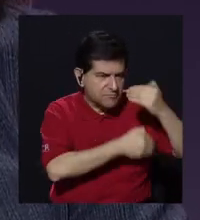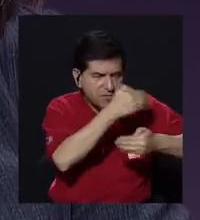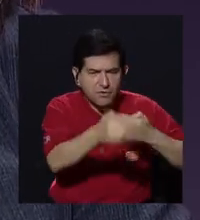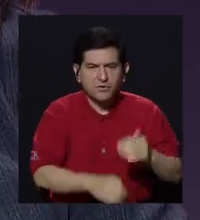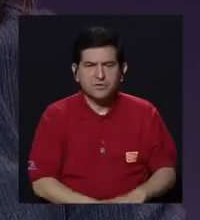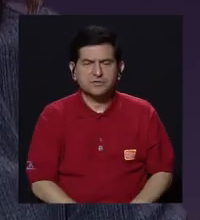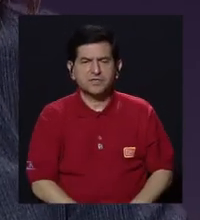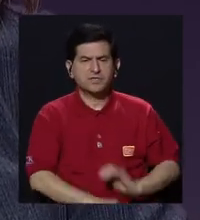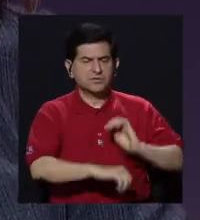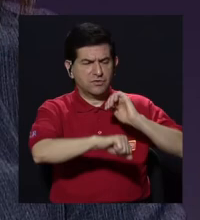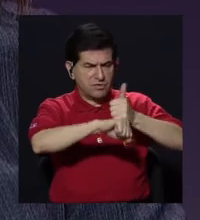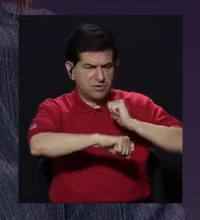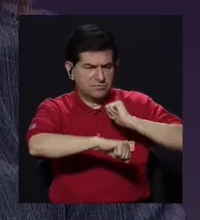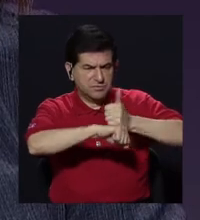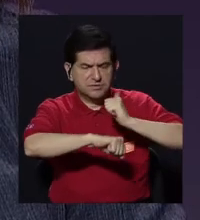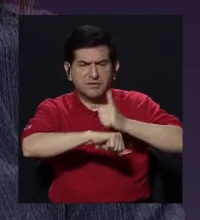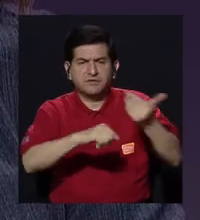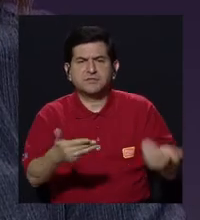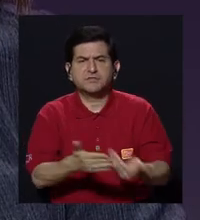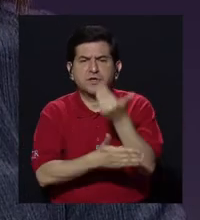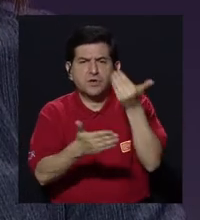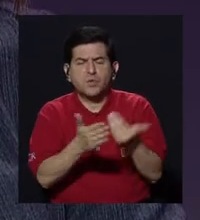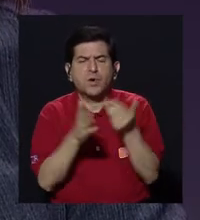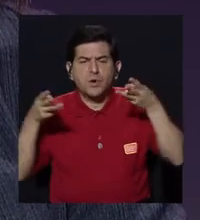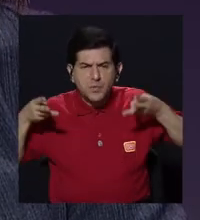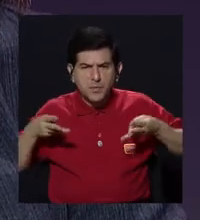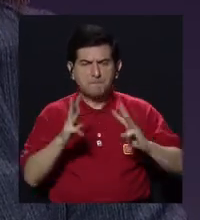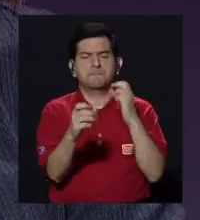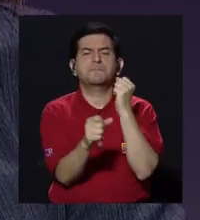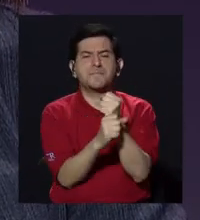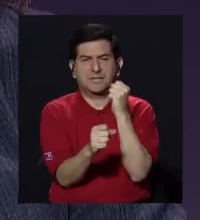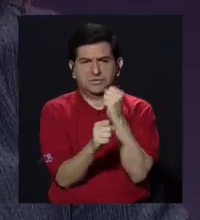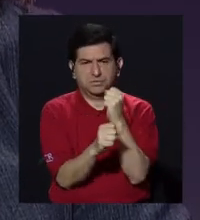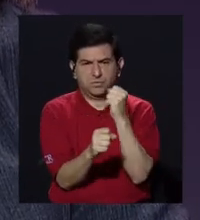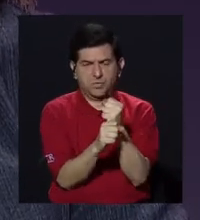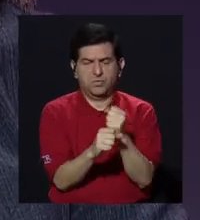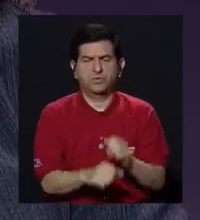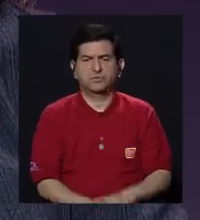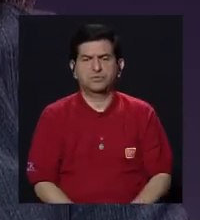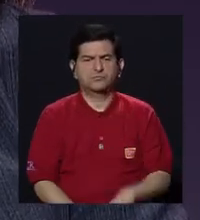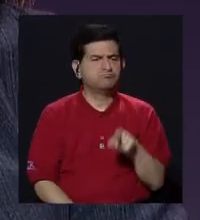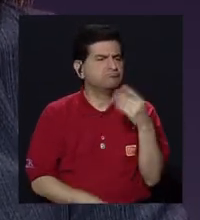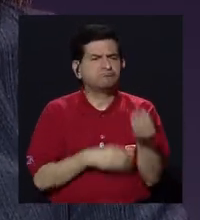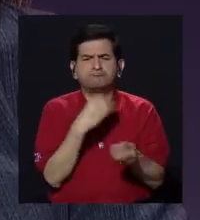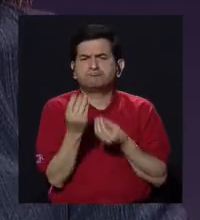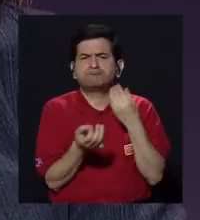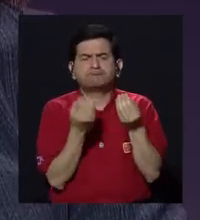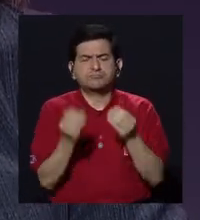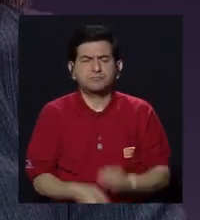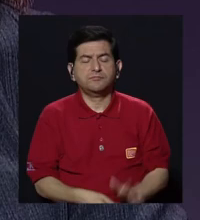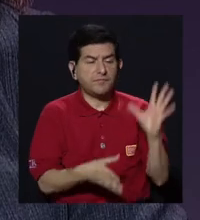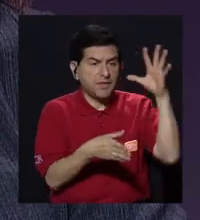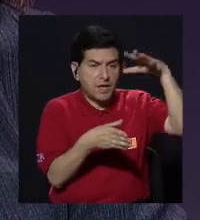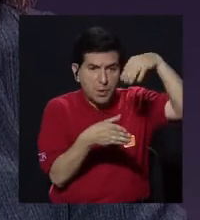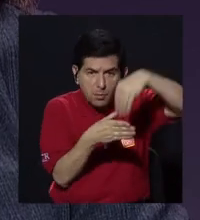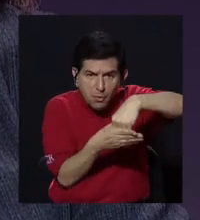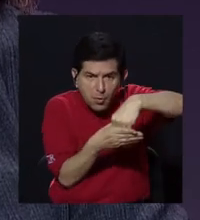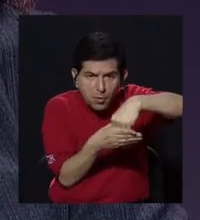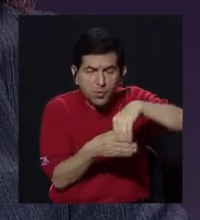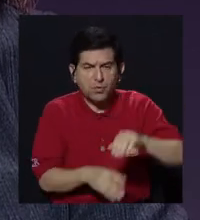fiscalización, está implementando un nuevo método de trabajo en donde está